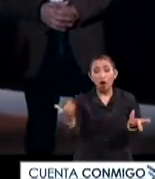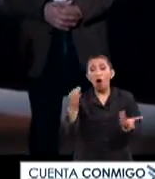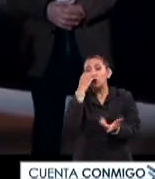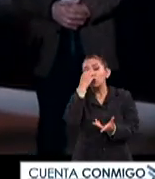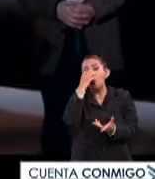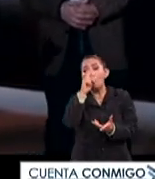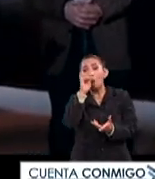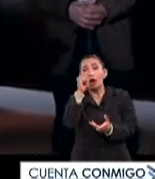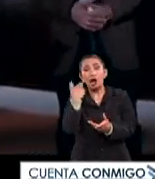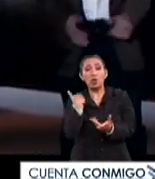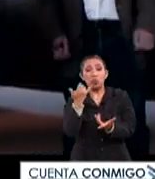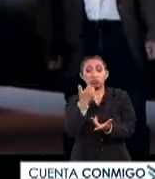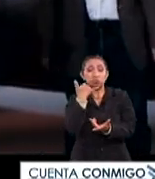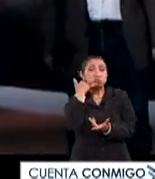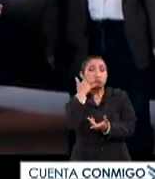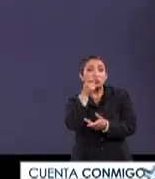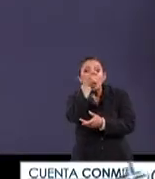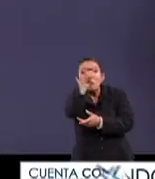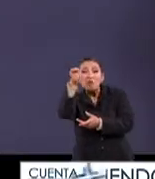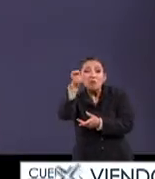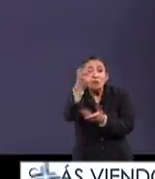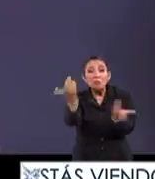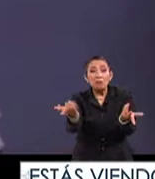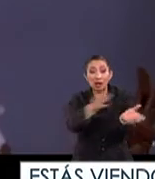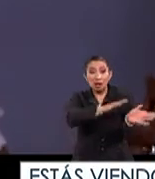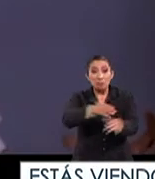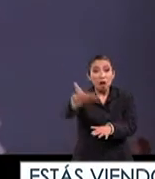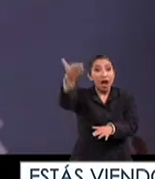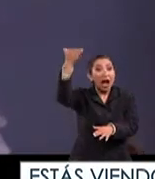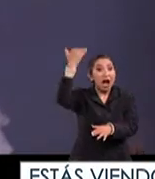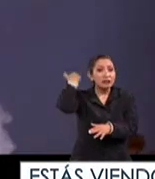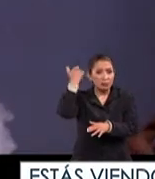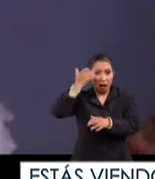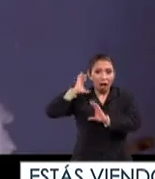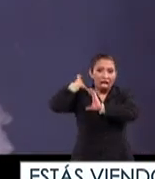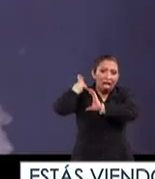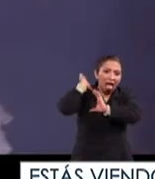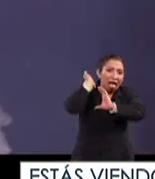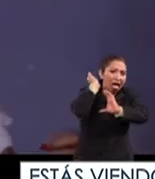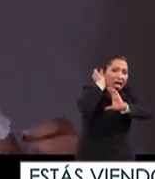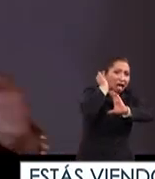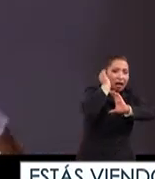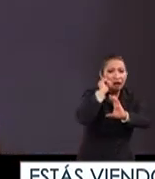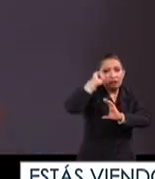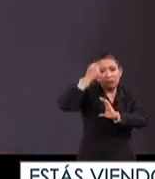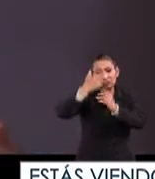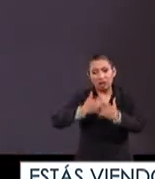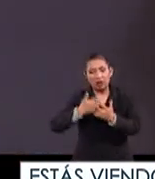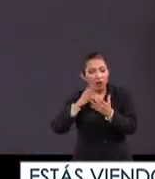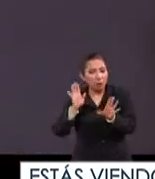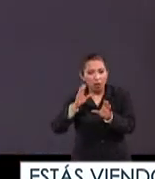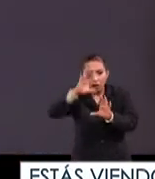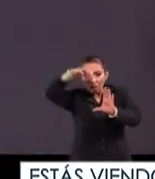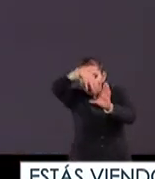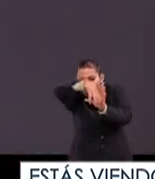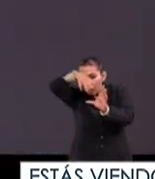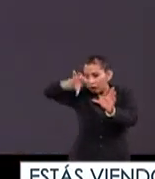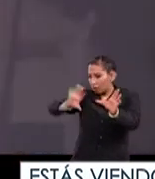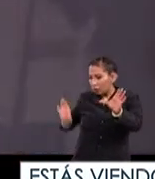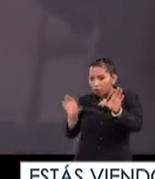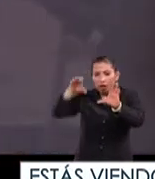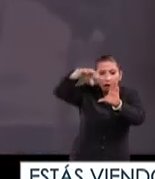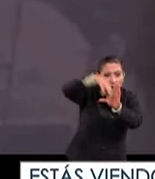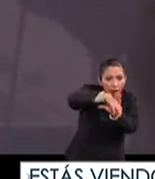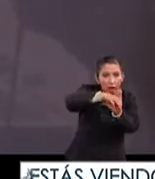Polar grabadas con un iPhone, ¿no? Sí, un celular. Pero en ese entonces, con el peso de las cámaras y la tecnología, tú tienes que cambiarle el rollo a la película,